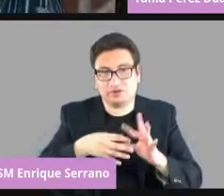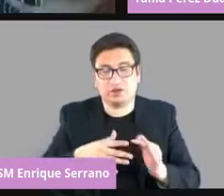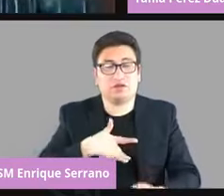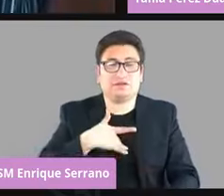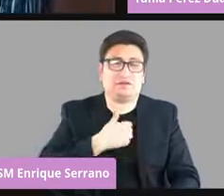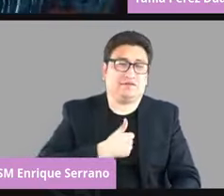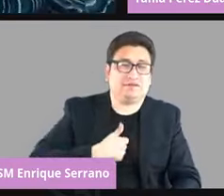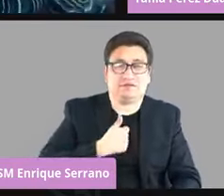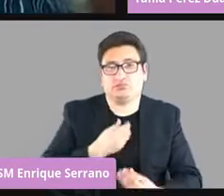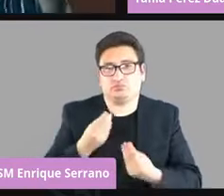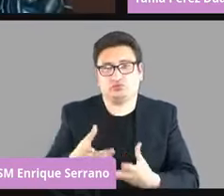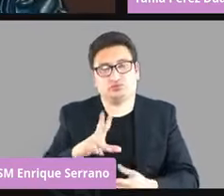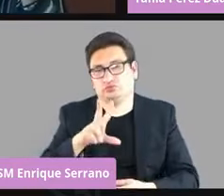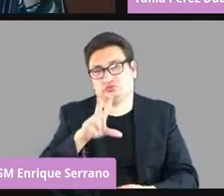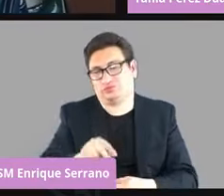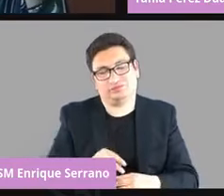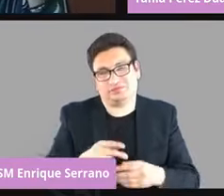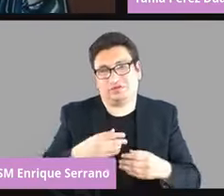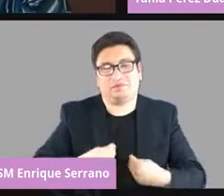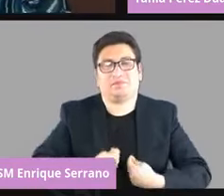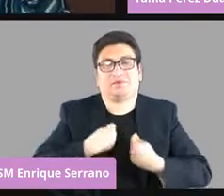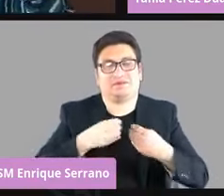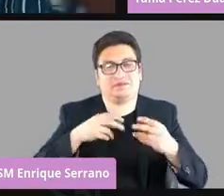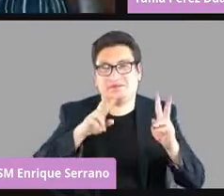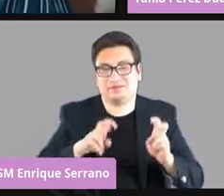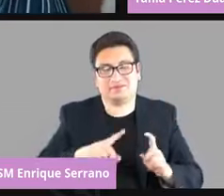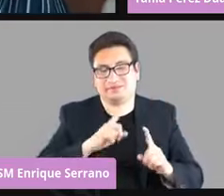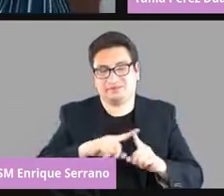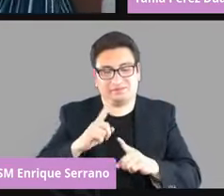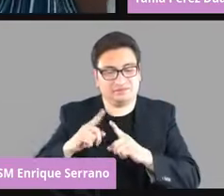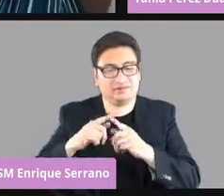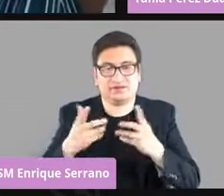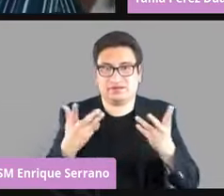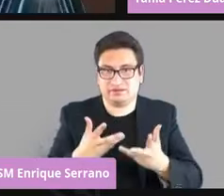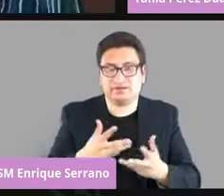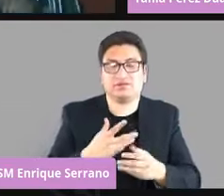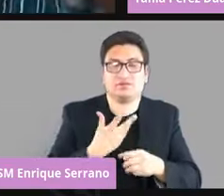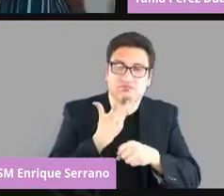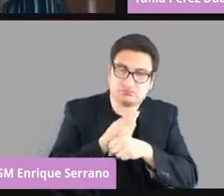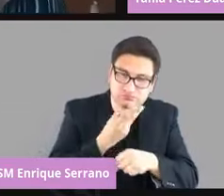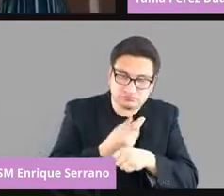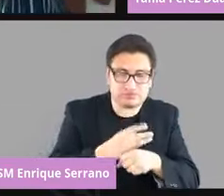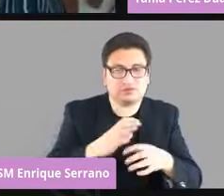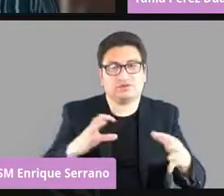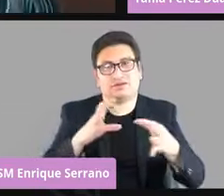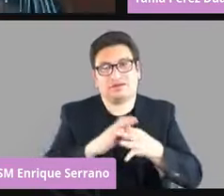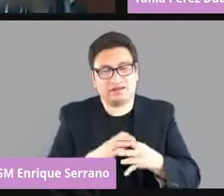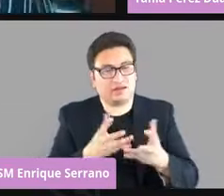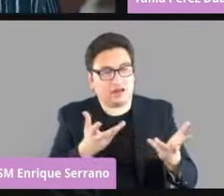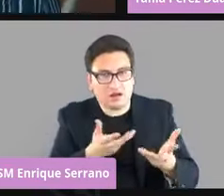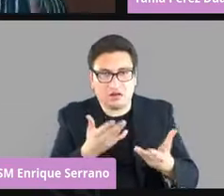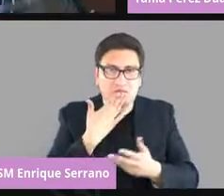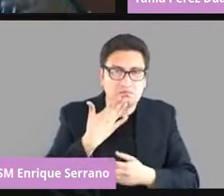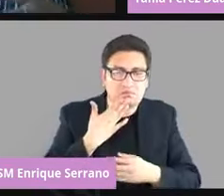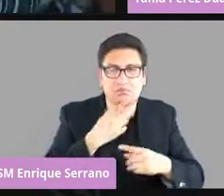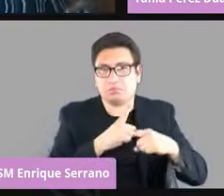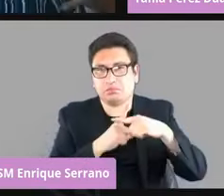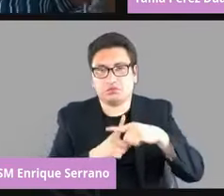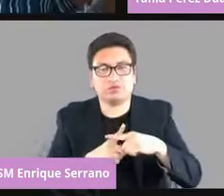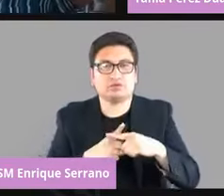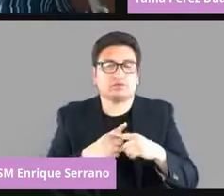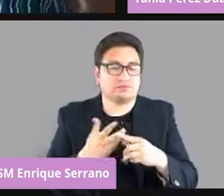y eso lo debemos evitar en todos los ámbitos de nuestra vida, y ajustes razonables, ¿no? Acciones afirmativas